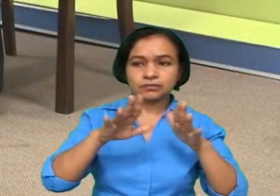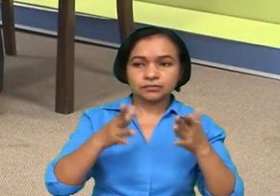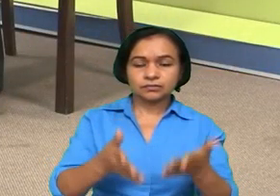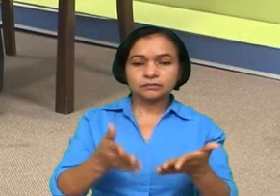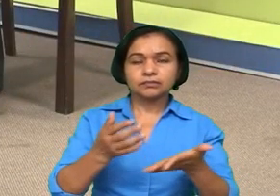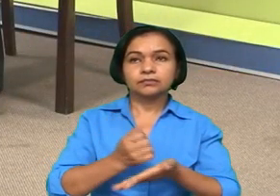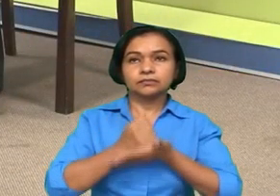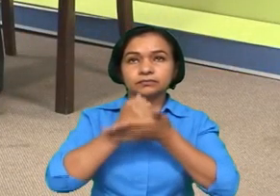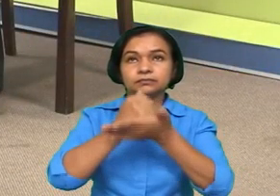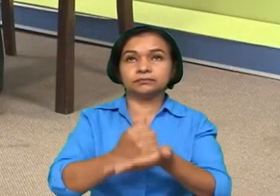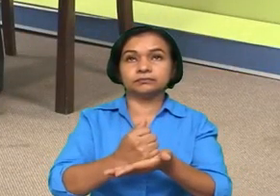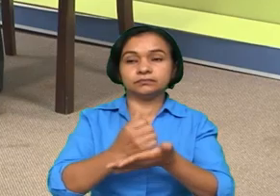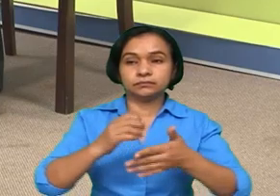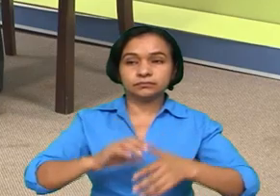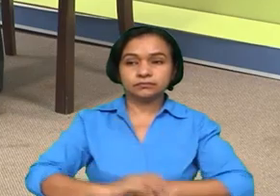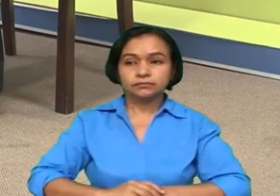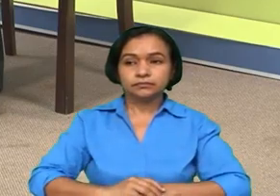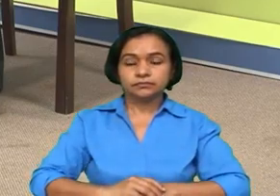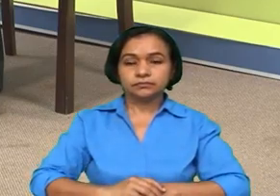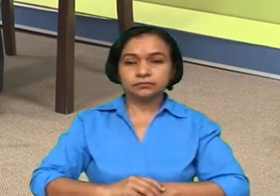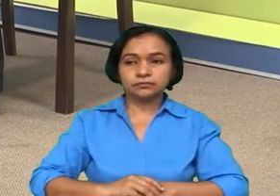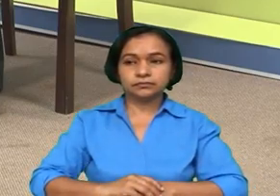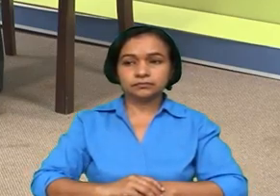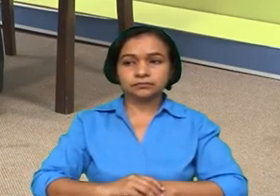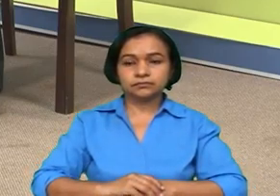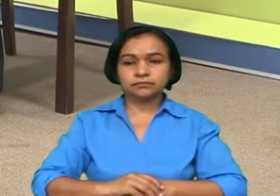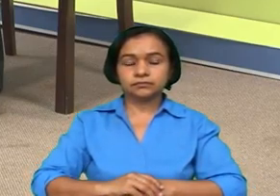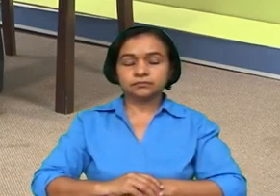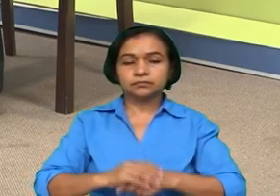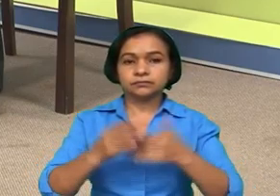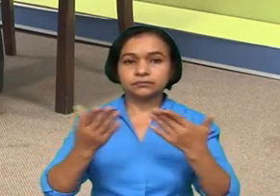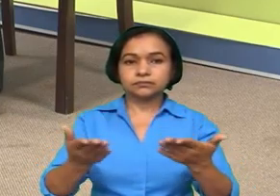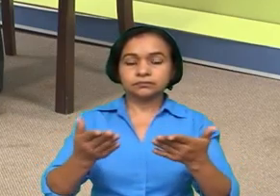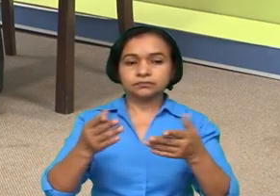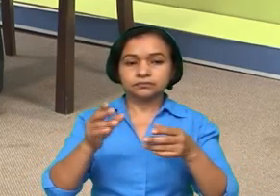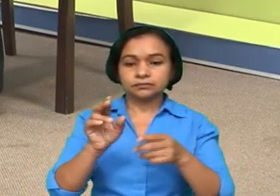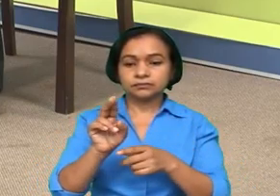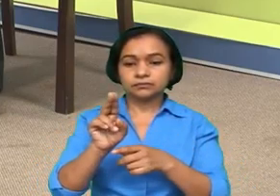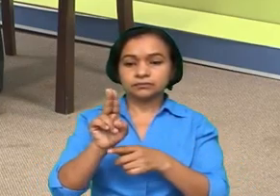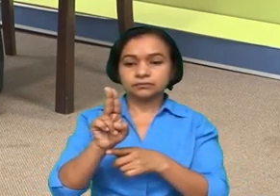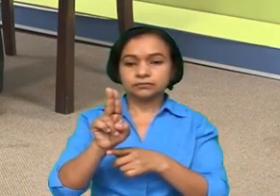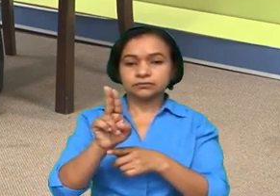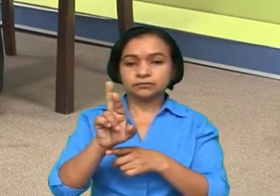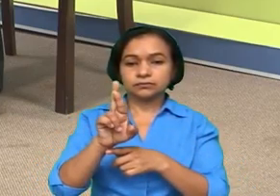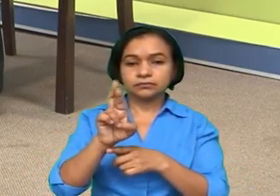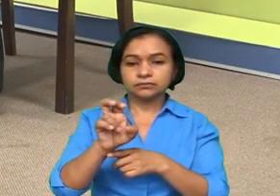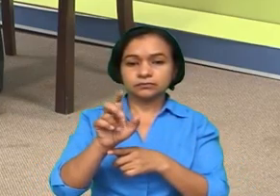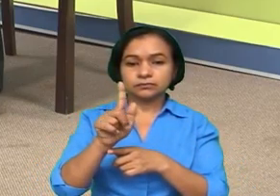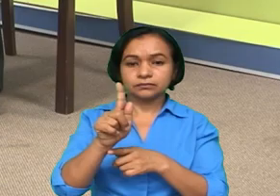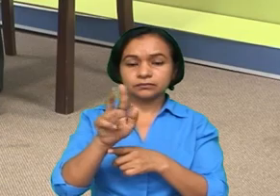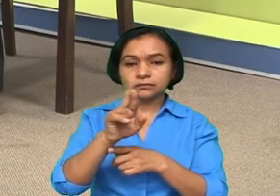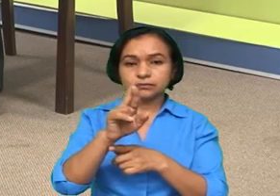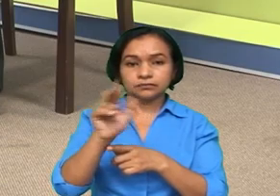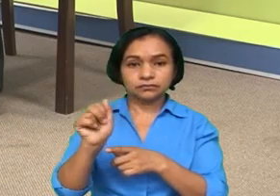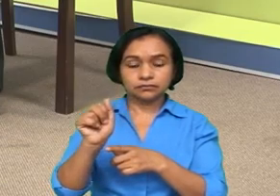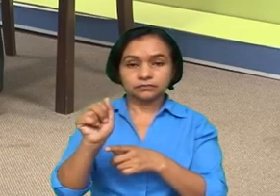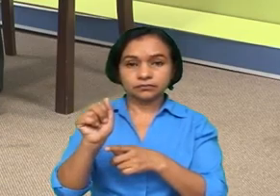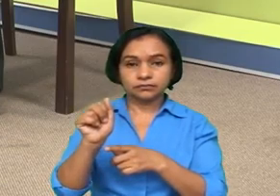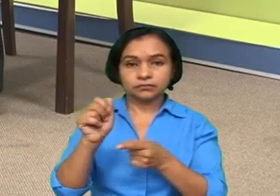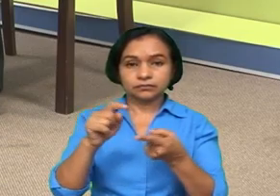ayudo. Ajá, entonces, a ver, lo que es la uretra, que es el orificio por donde se